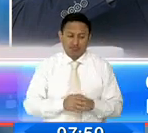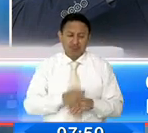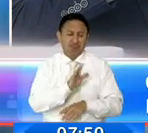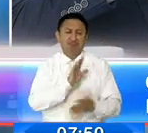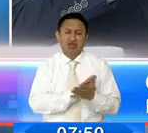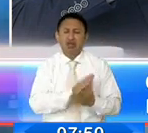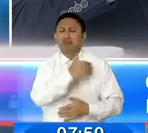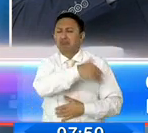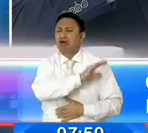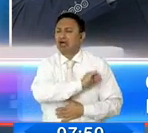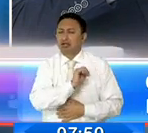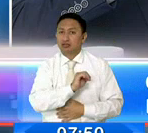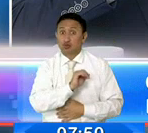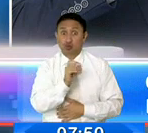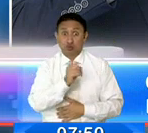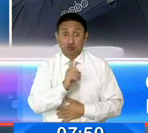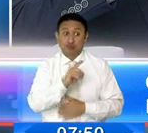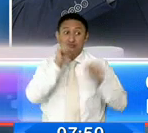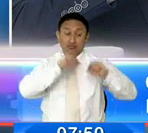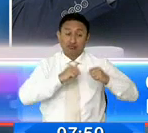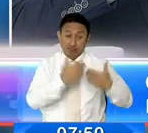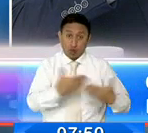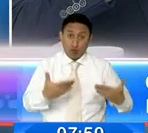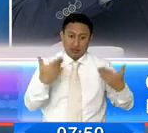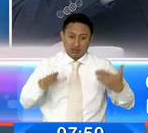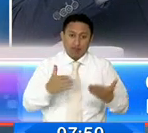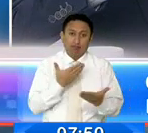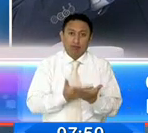que hacer un conjunto de obras, ya están planteados un